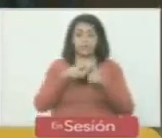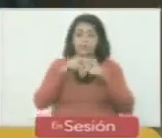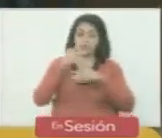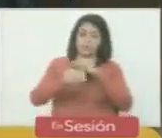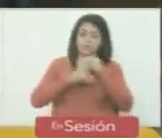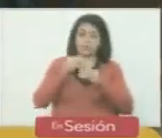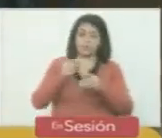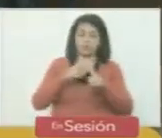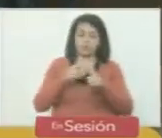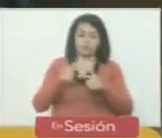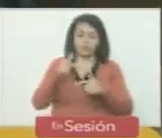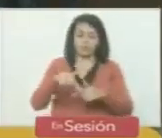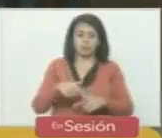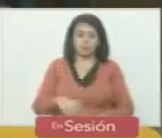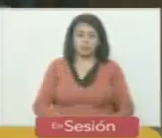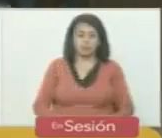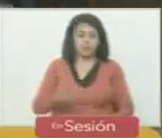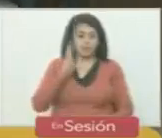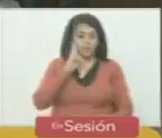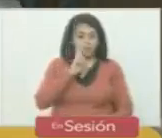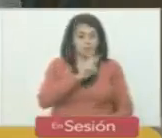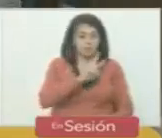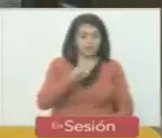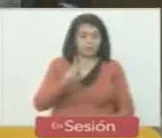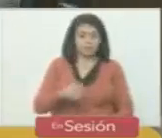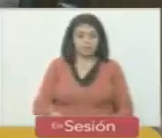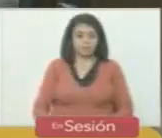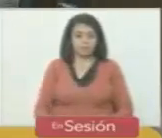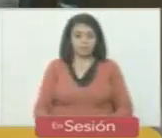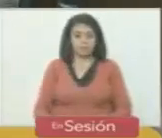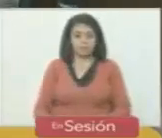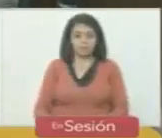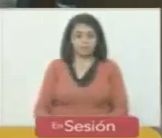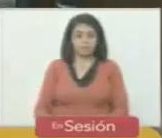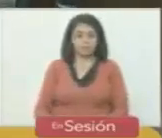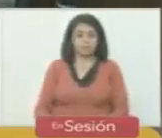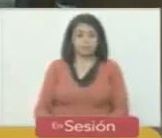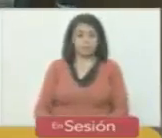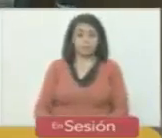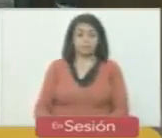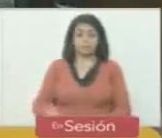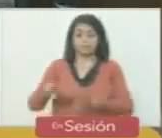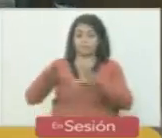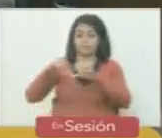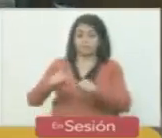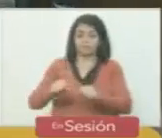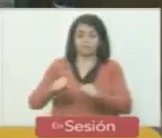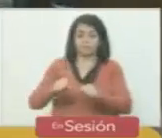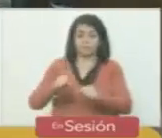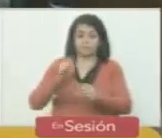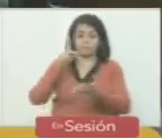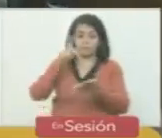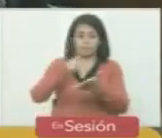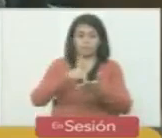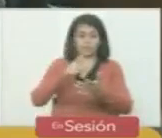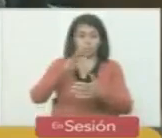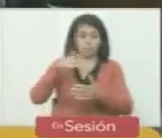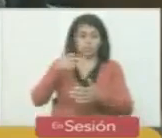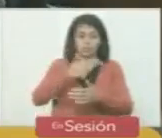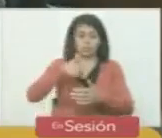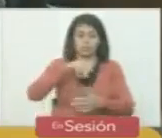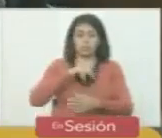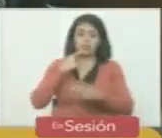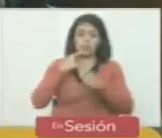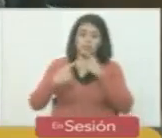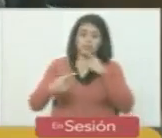eso, por eso se dan cuenta de que por lo que los invasores que llegaron, por eso cuando nosotros